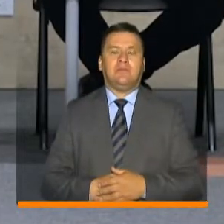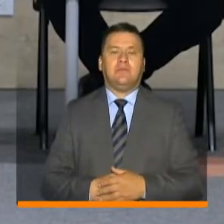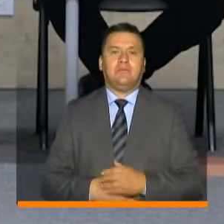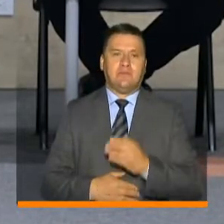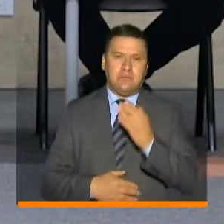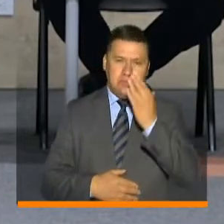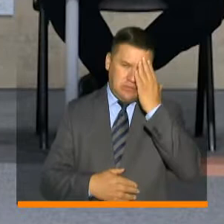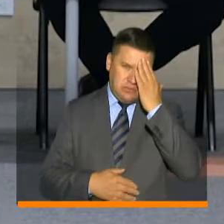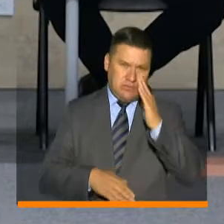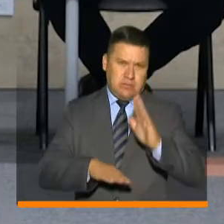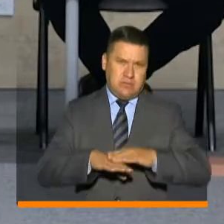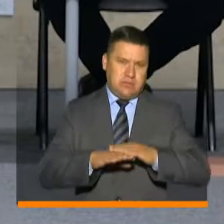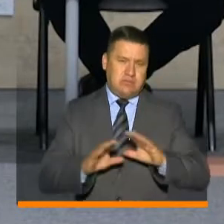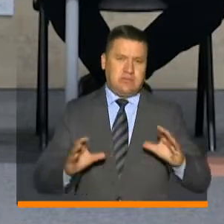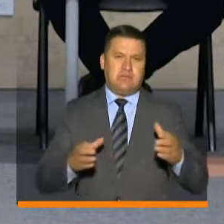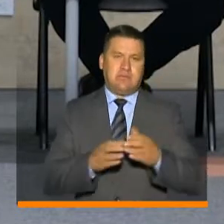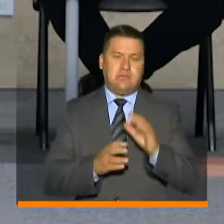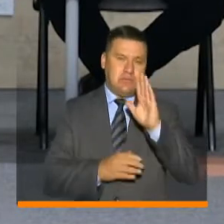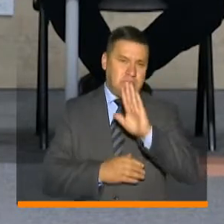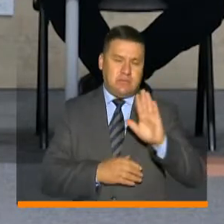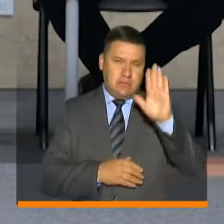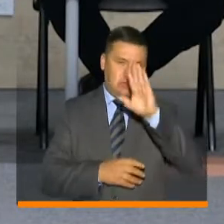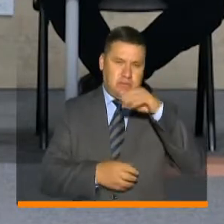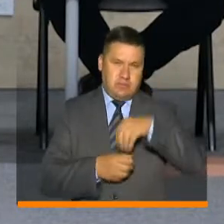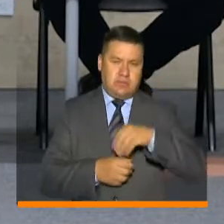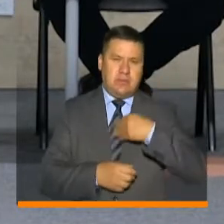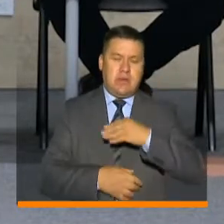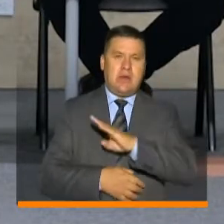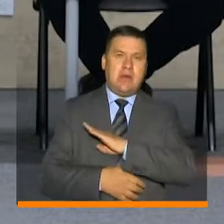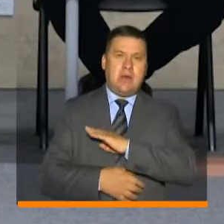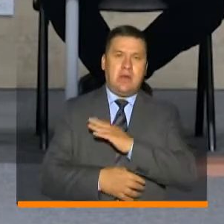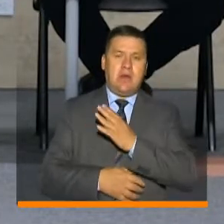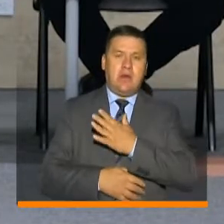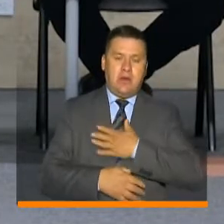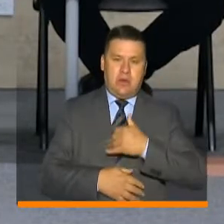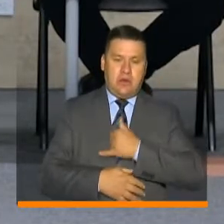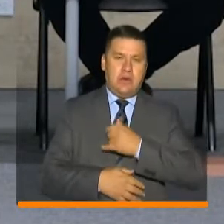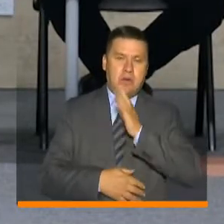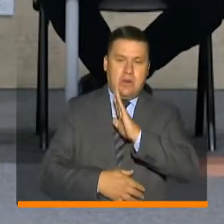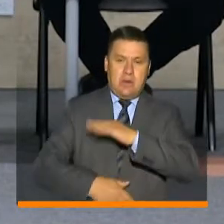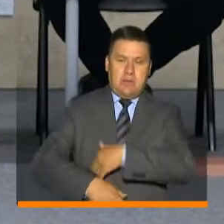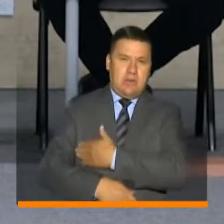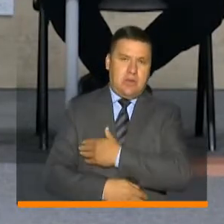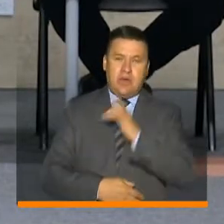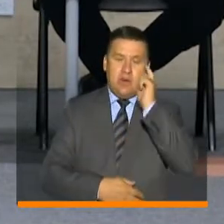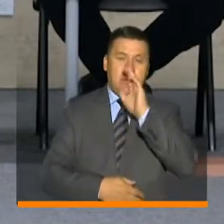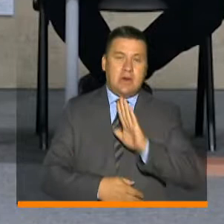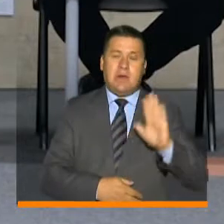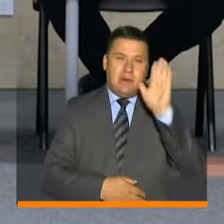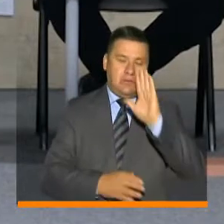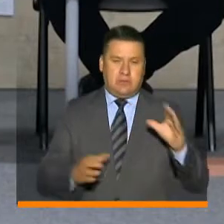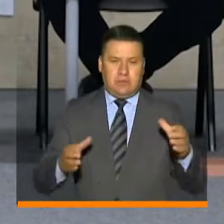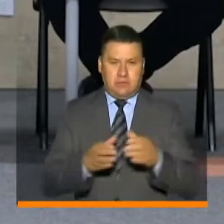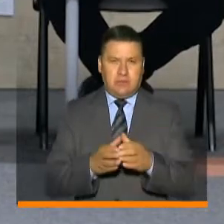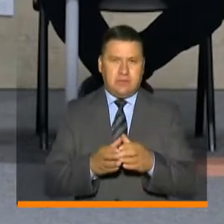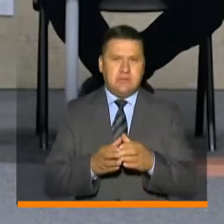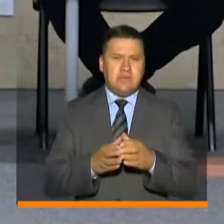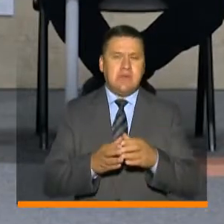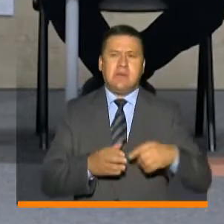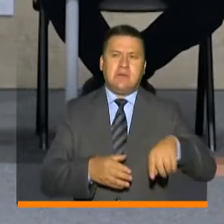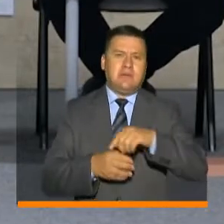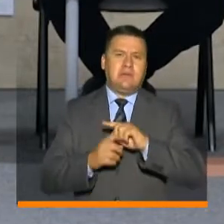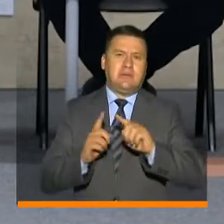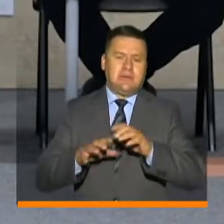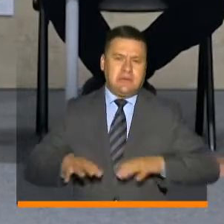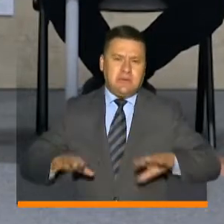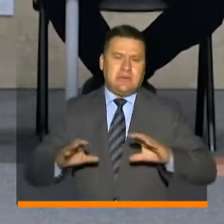Frente a eso, desde el departamento, desde la alcaldía de Yopal y desde el Ministerio del Gobierno Nacional se han desplegado